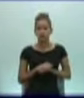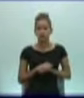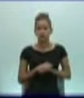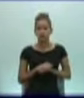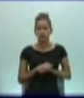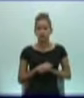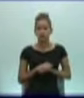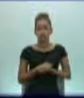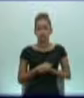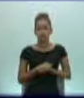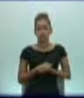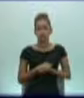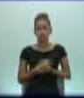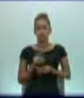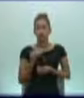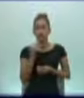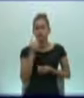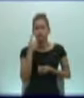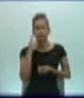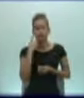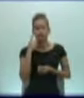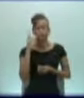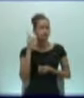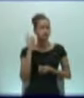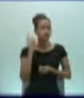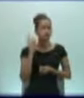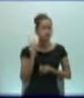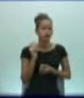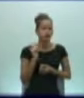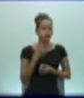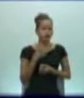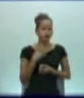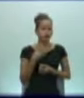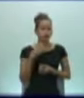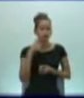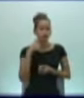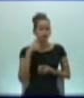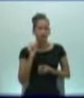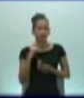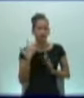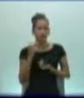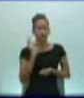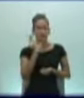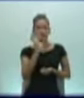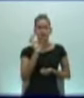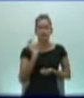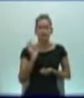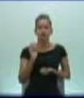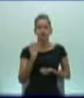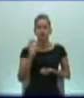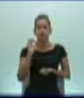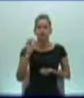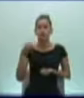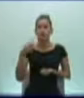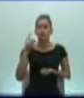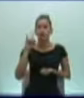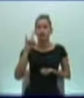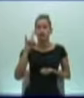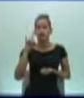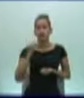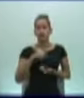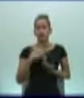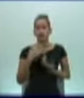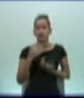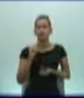Ashley? Como nos podemos dar cuenta, lo que tenemos que hallar es qué por ciento es 0,9 de 9.